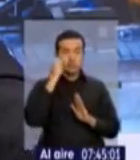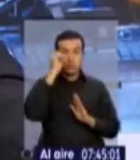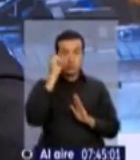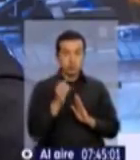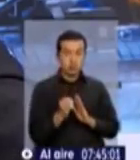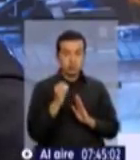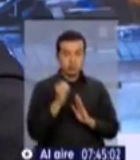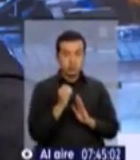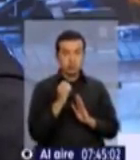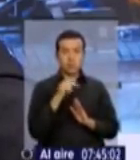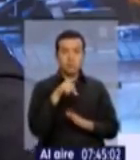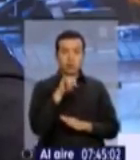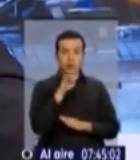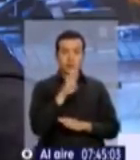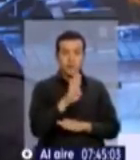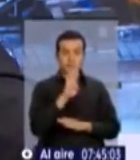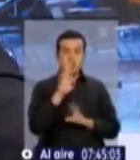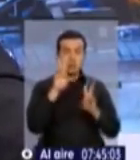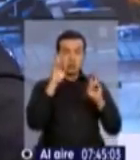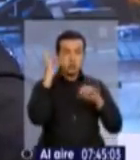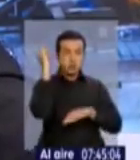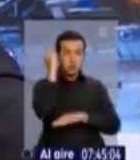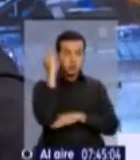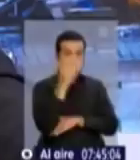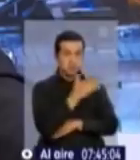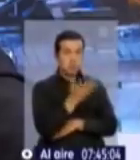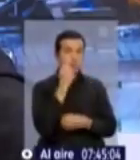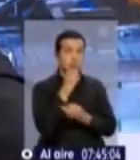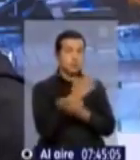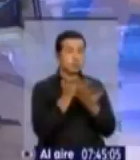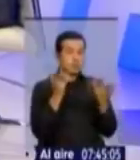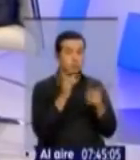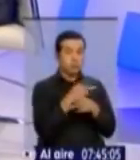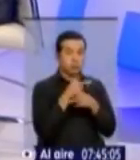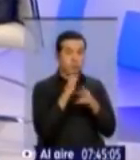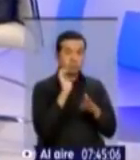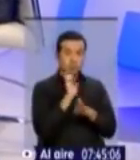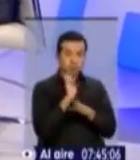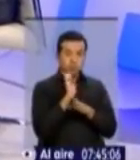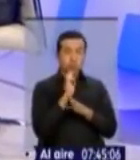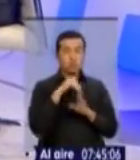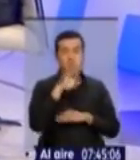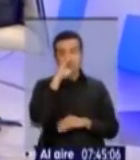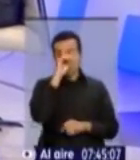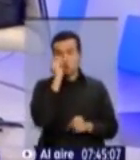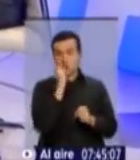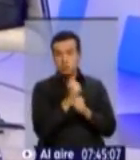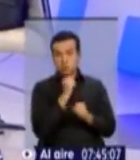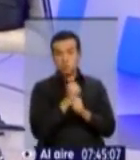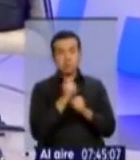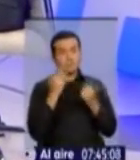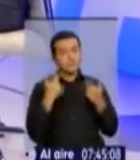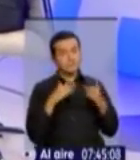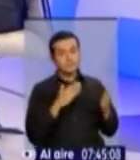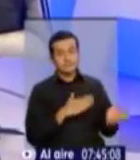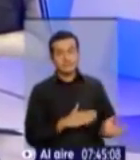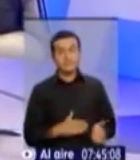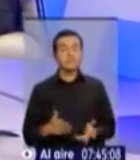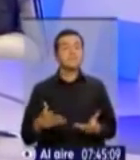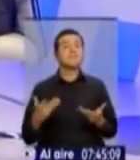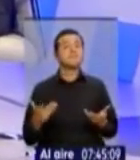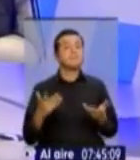producto interno bruto por el sector industrial lo cual significa producción nacional y empleo y como parte de esa estrategia